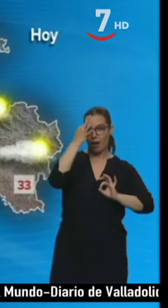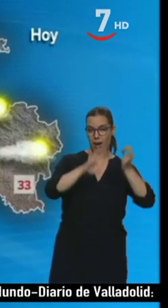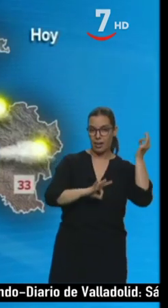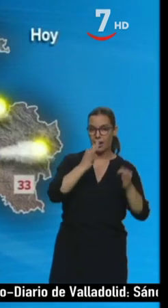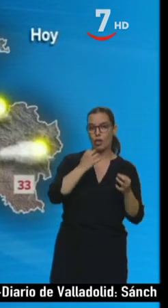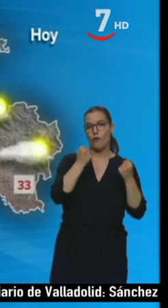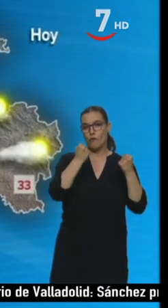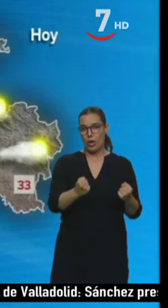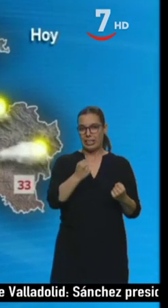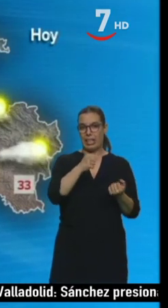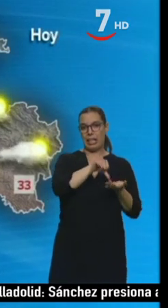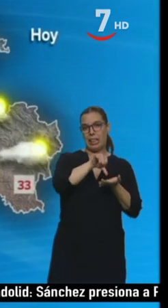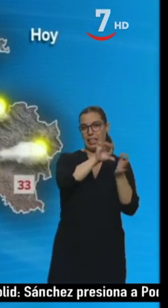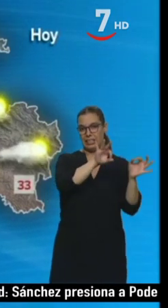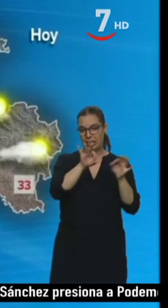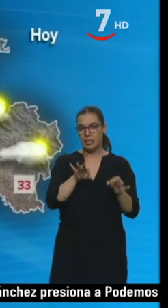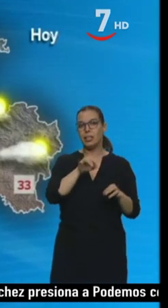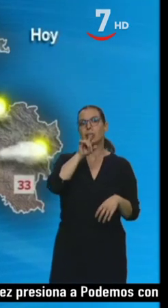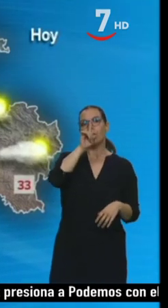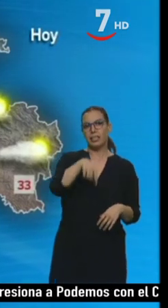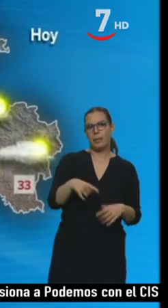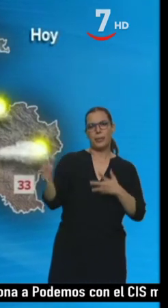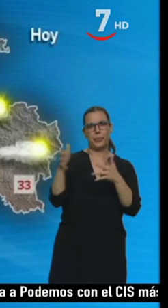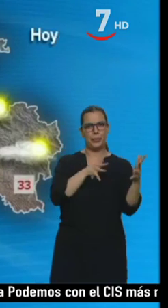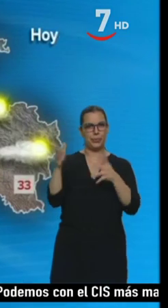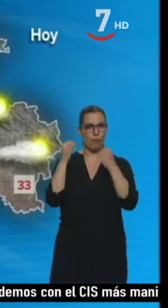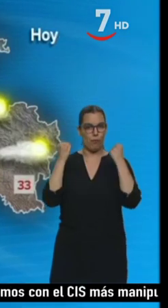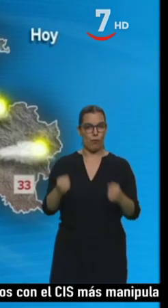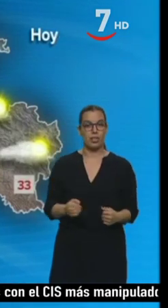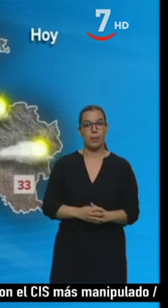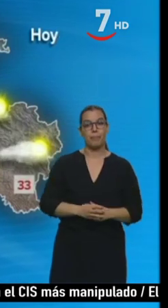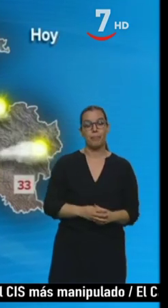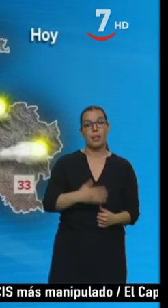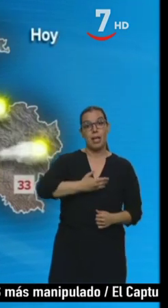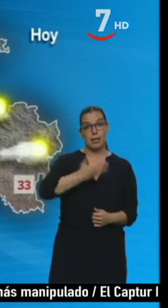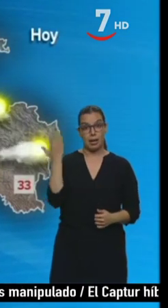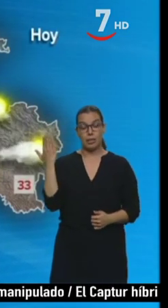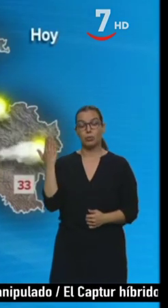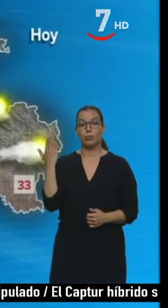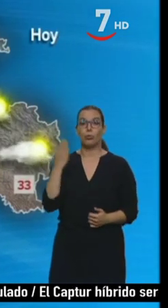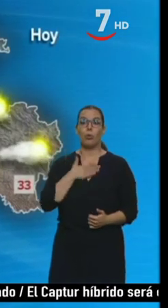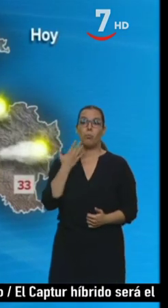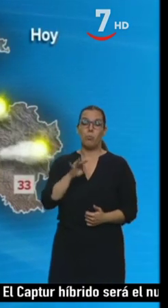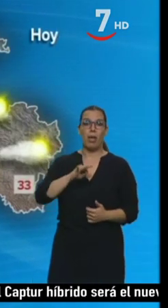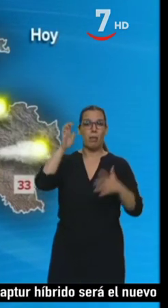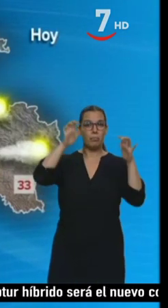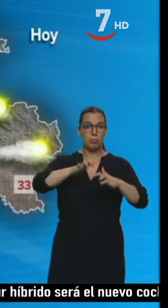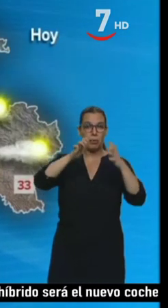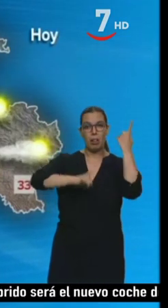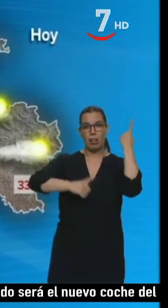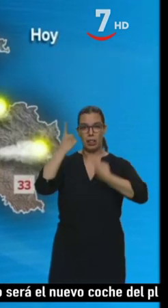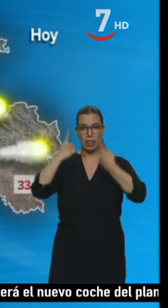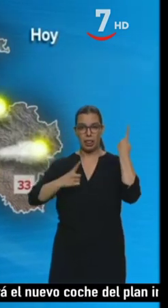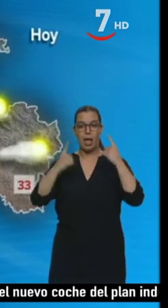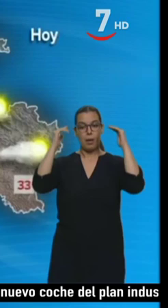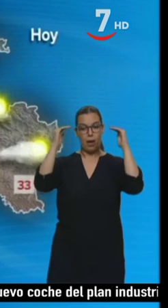localmente intensas y venir acompañadas también de viento intenso. En el resto de la comunidad se pueden dar chubascos de forma más dispersa, más estable cuanto más al